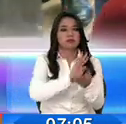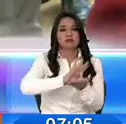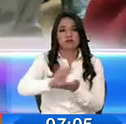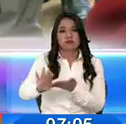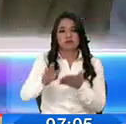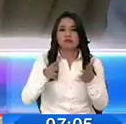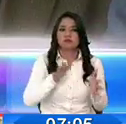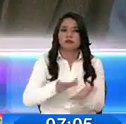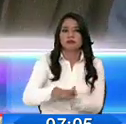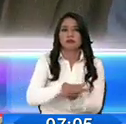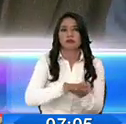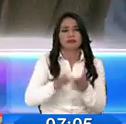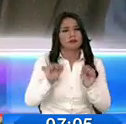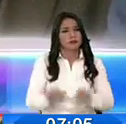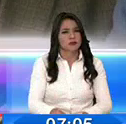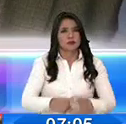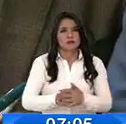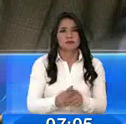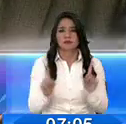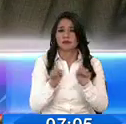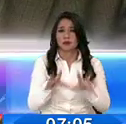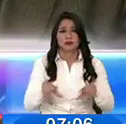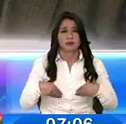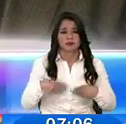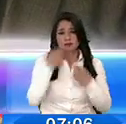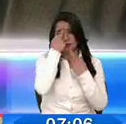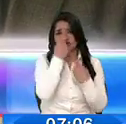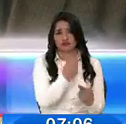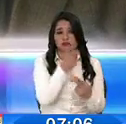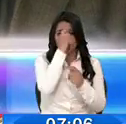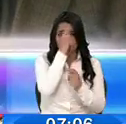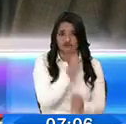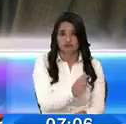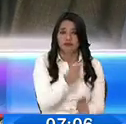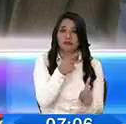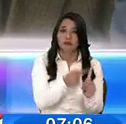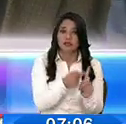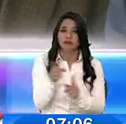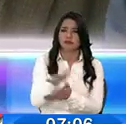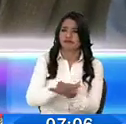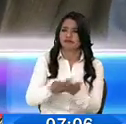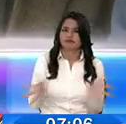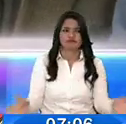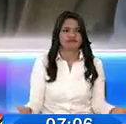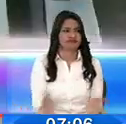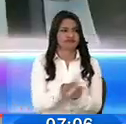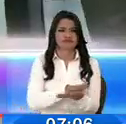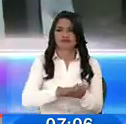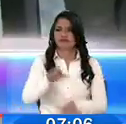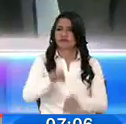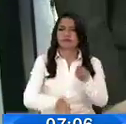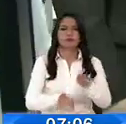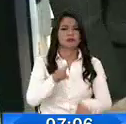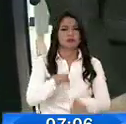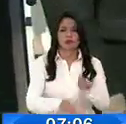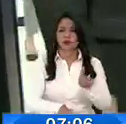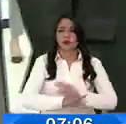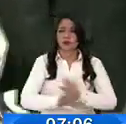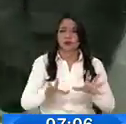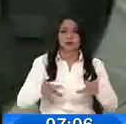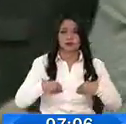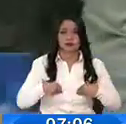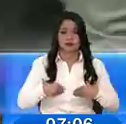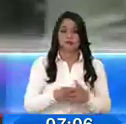terrorismo nosotros no vamos a permitir que se condecora una persona que fomentó a la violencia que fomentó la destrucción el documento fue entregado